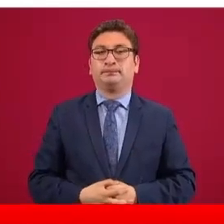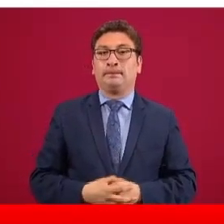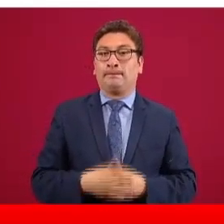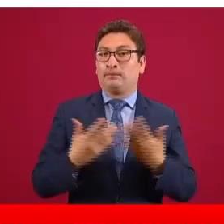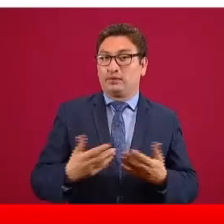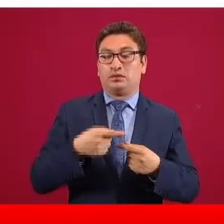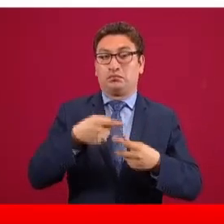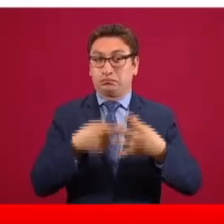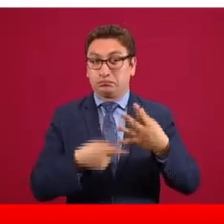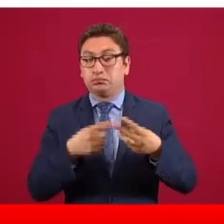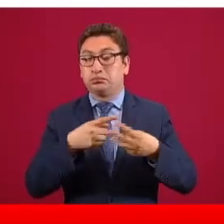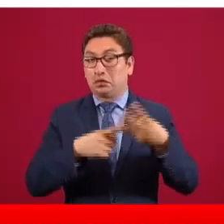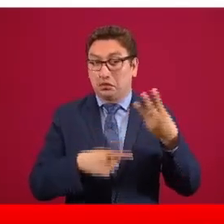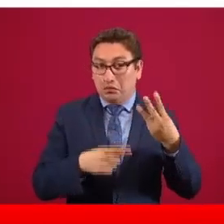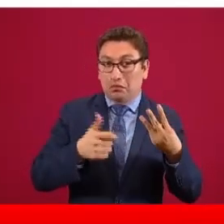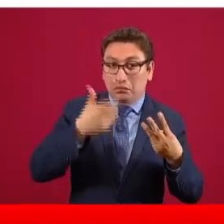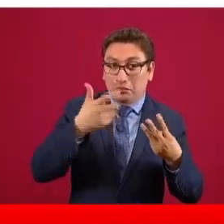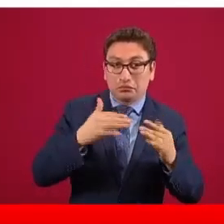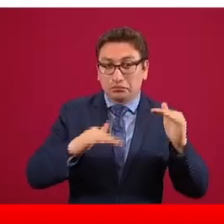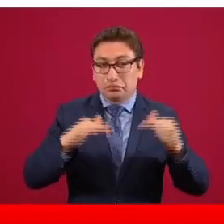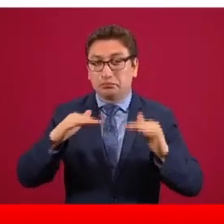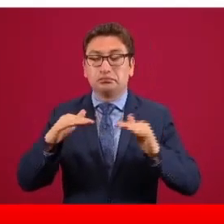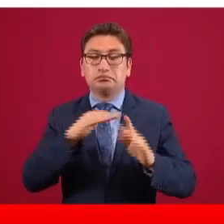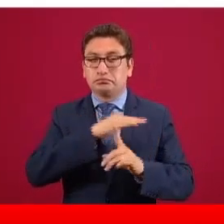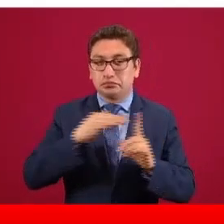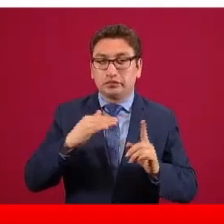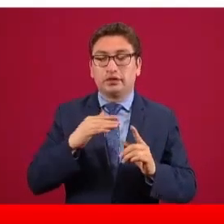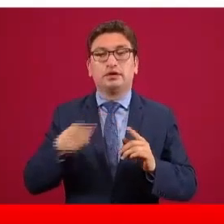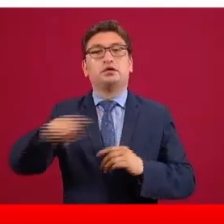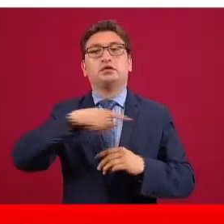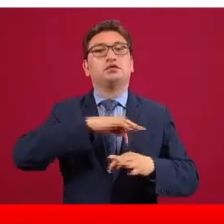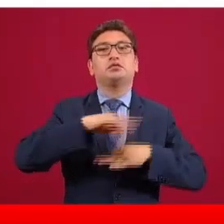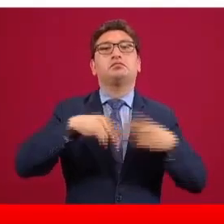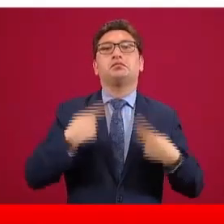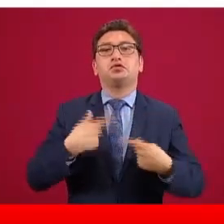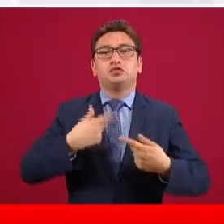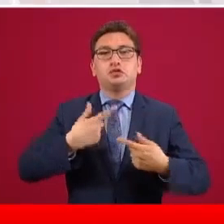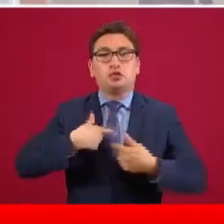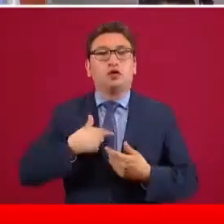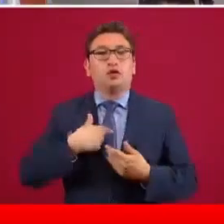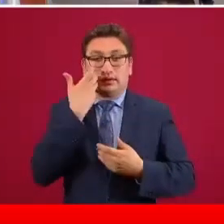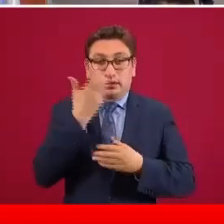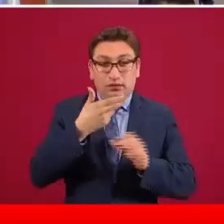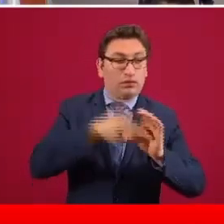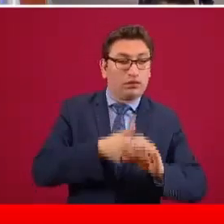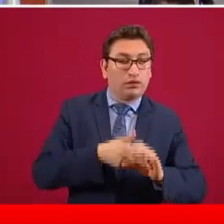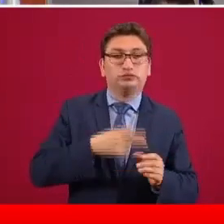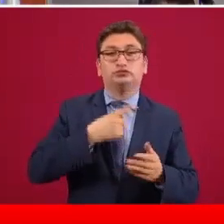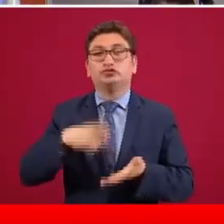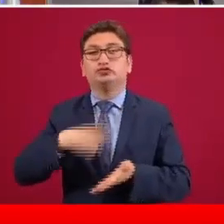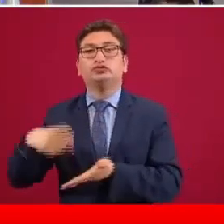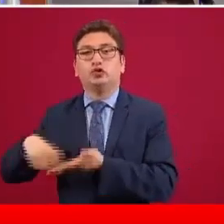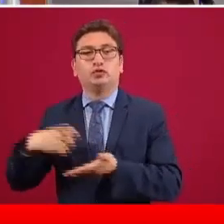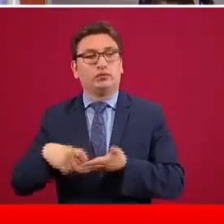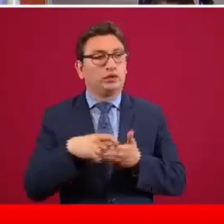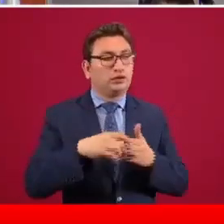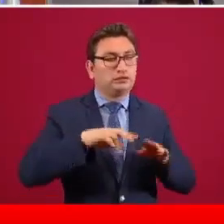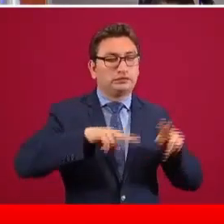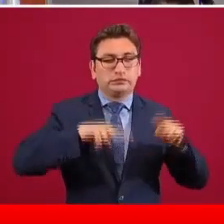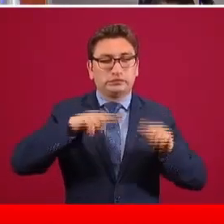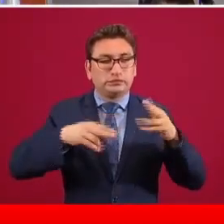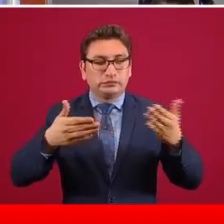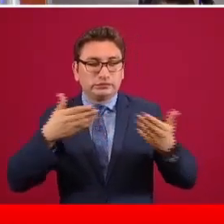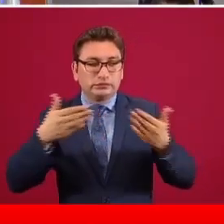Estos precios promedio nos sirven mucho a los consumidores para que nos demos cuenta a qué precio debemos de encontrar